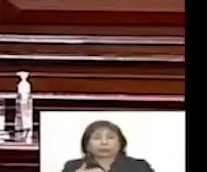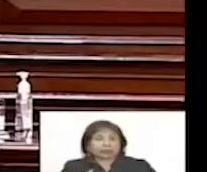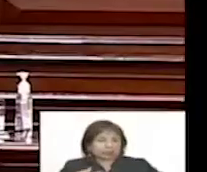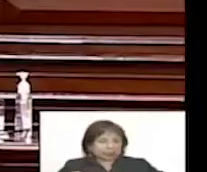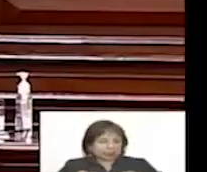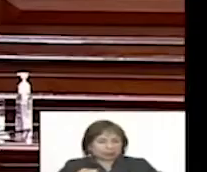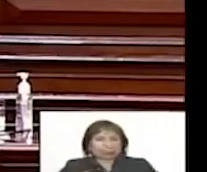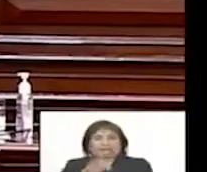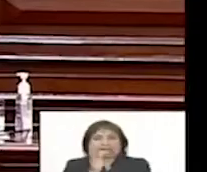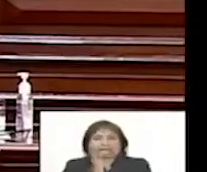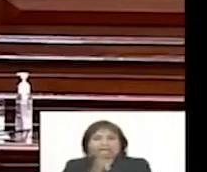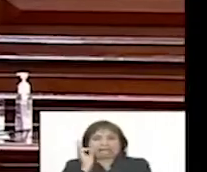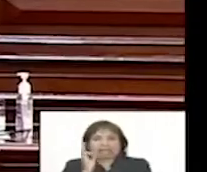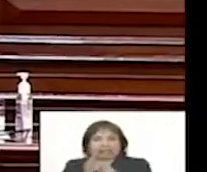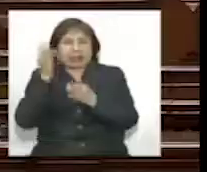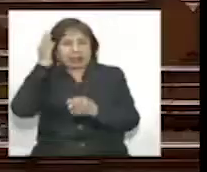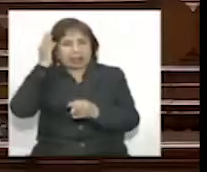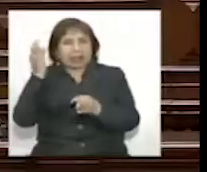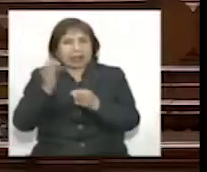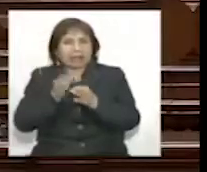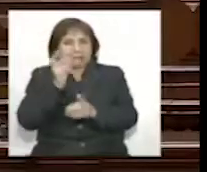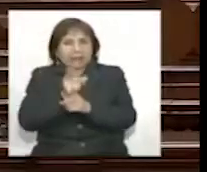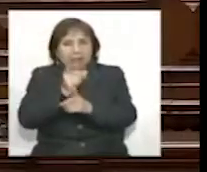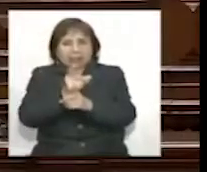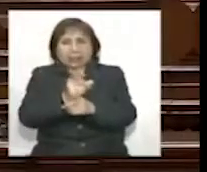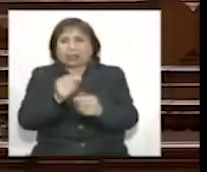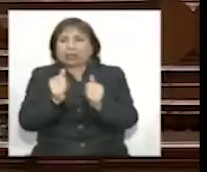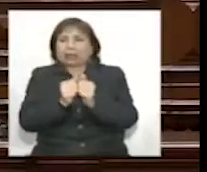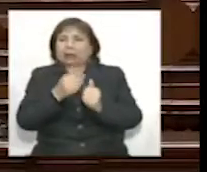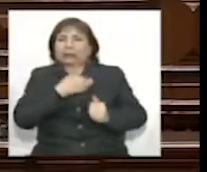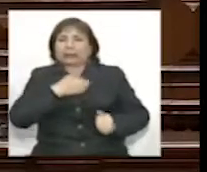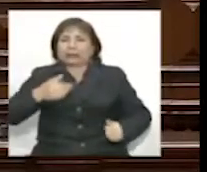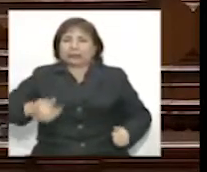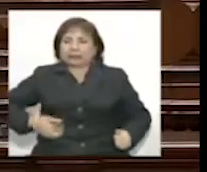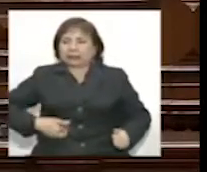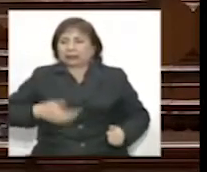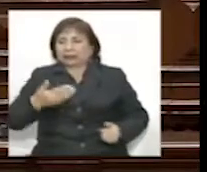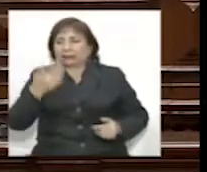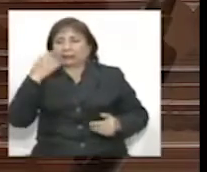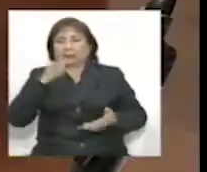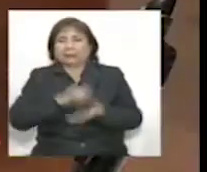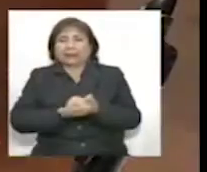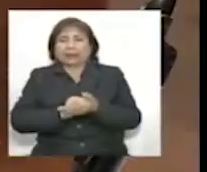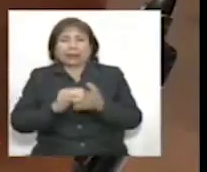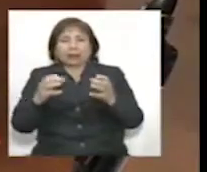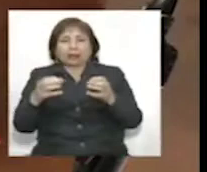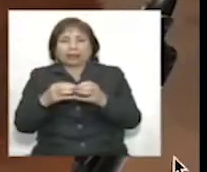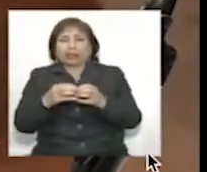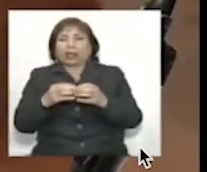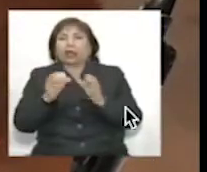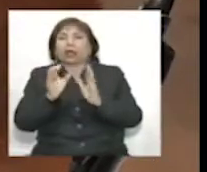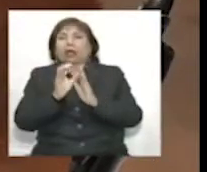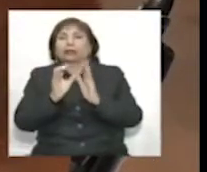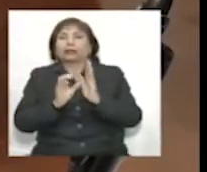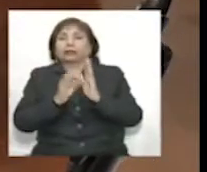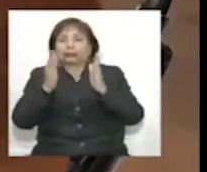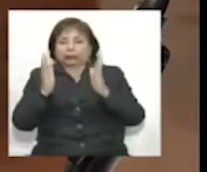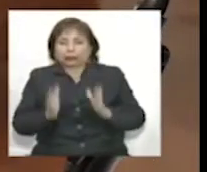que ejerceré fielmente el cargo de presidente de la República para completar el periodo